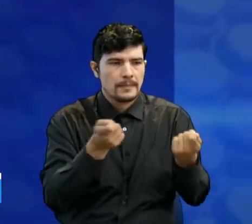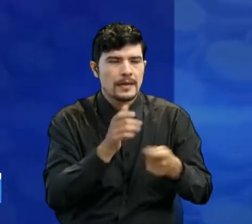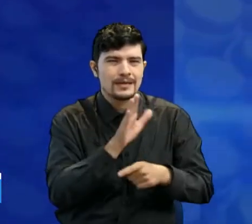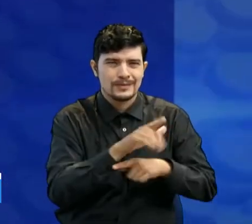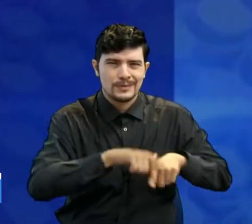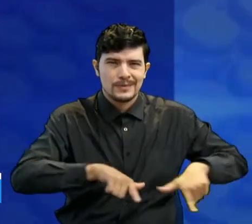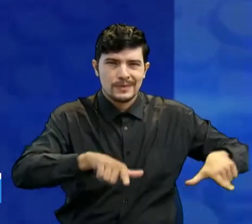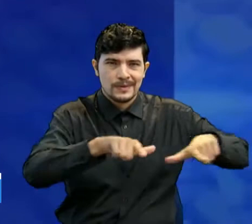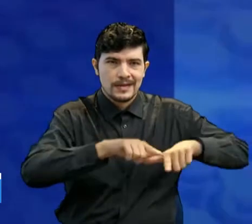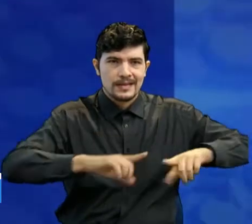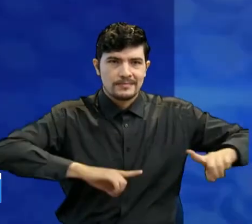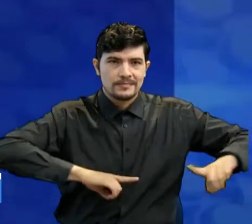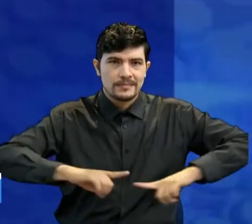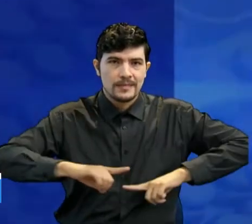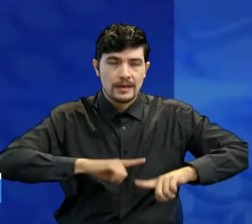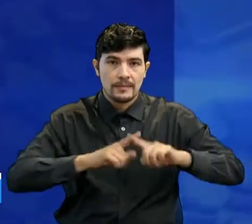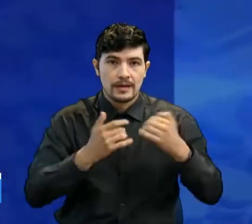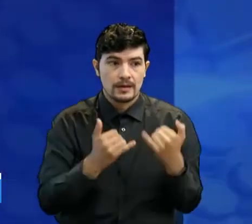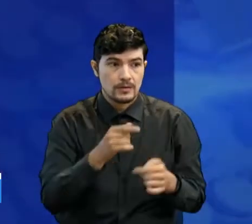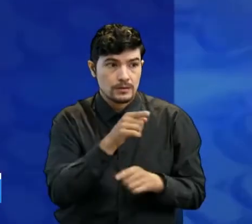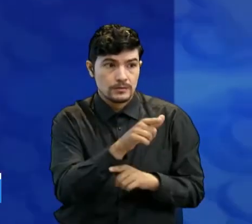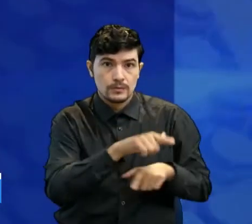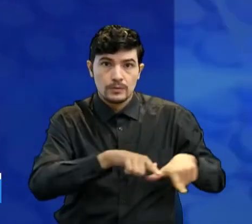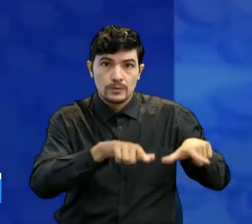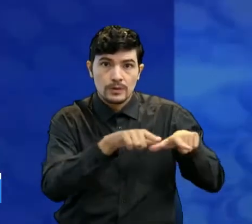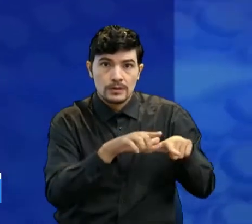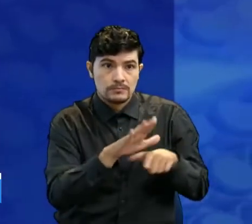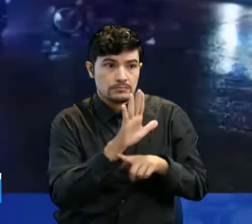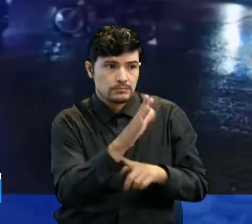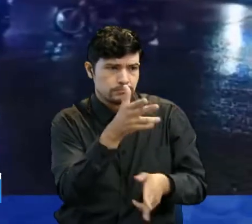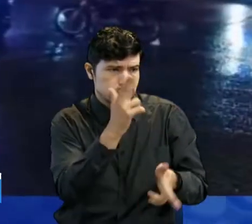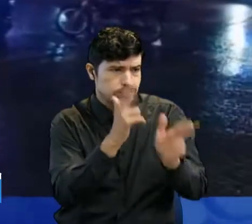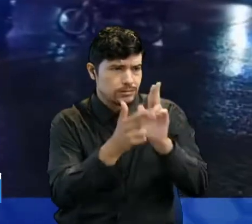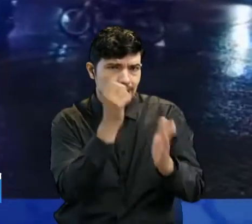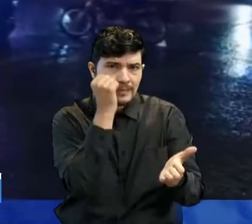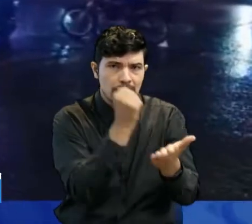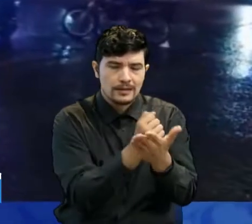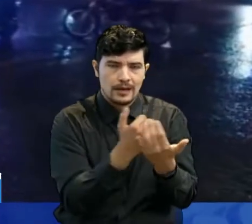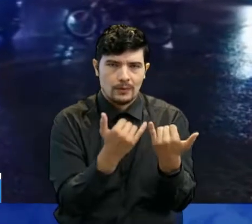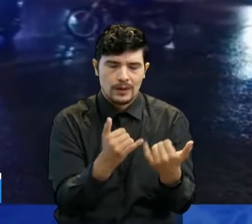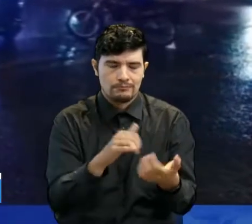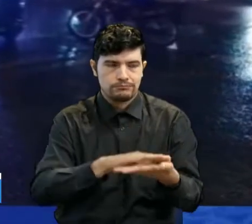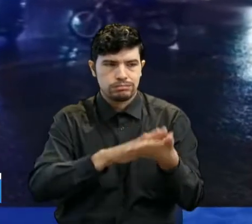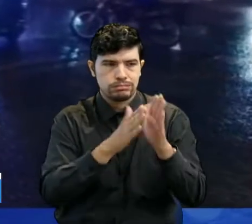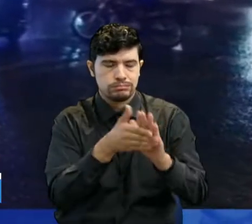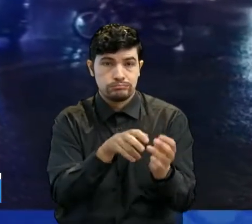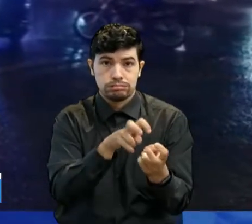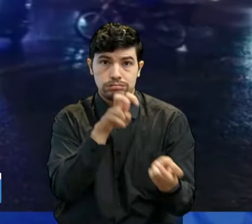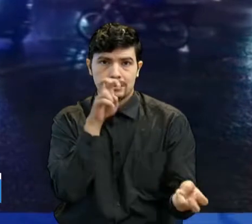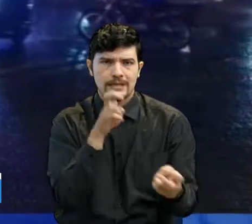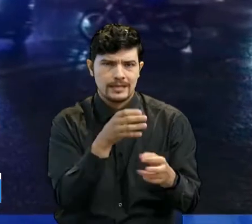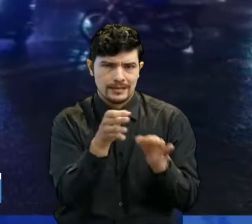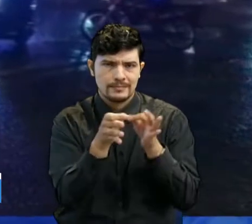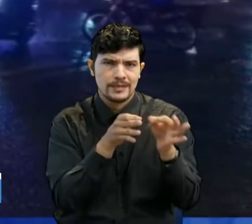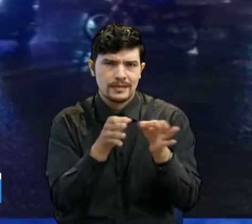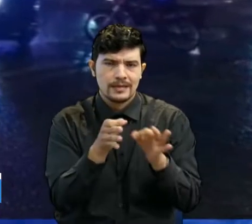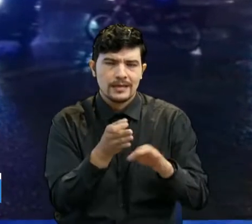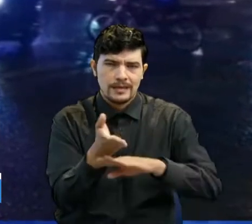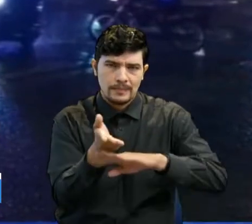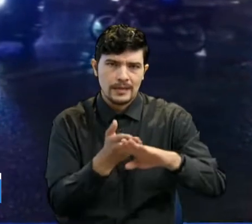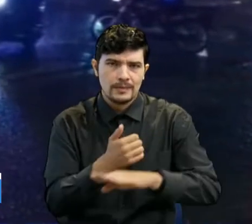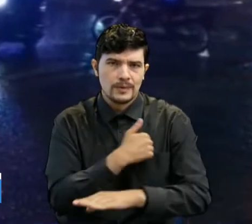impotencia entre los habitantes del mencionado lugar quienes exigen justicia para aclarar la muerte de esta líder comunal